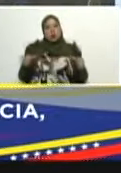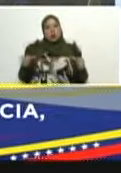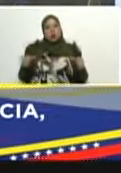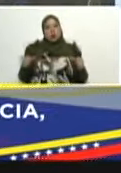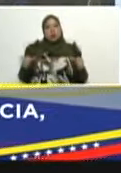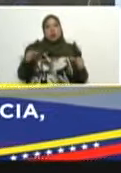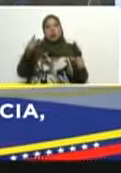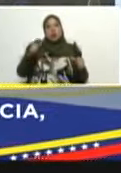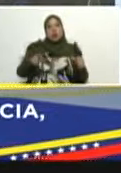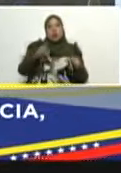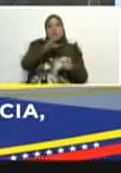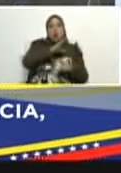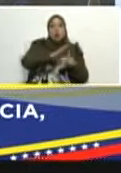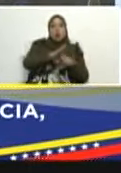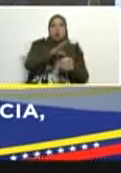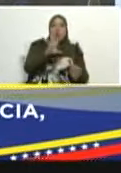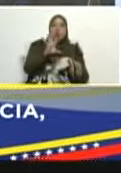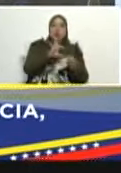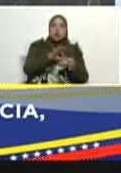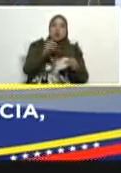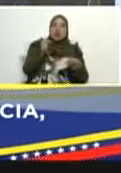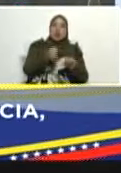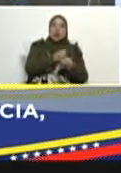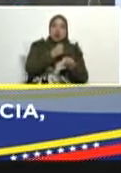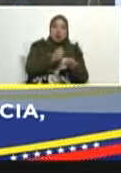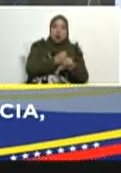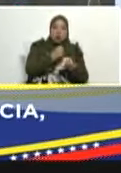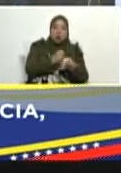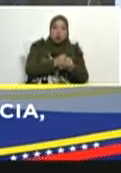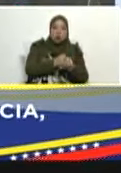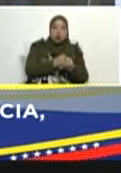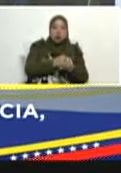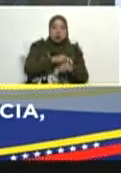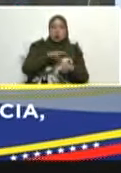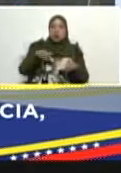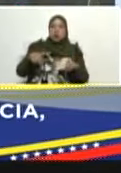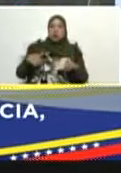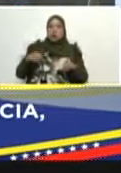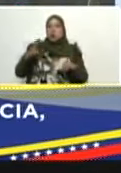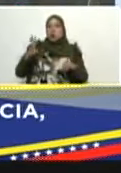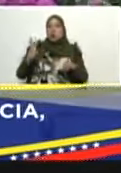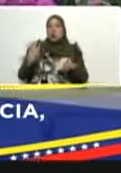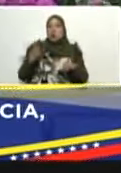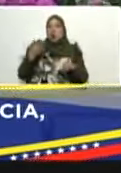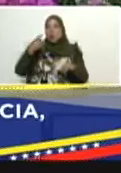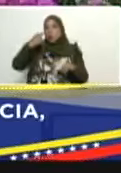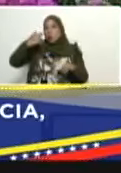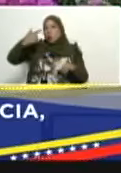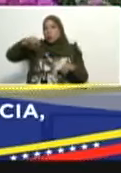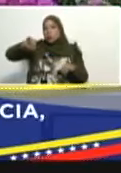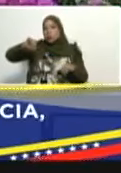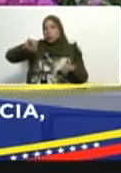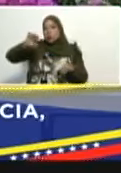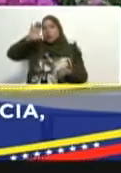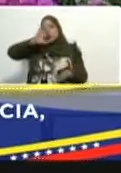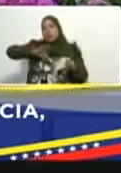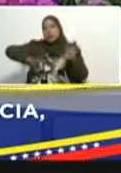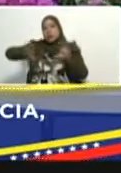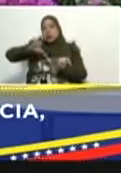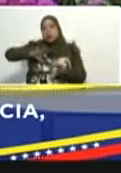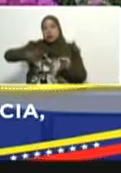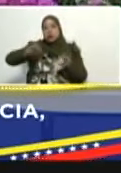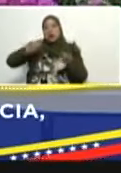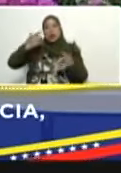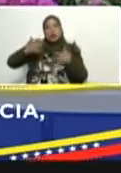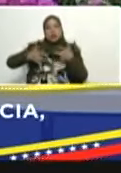productores y productoras articulados en el trabajo. Y para muestra el cuarto botón, ciencia para la